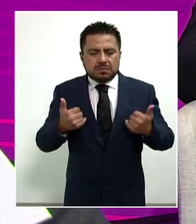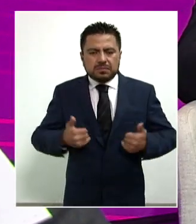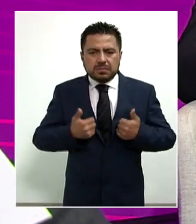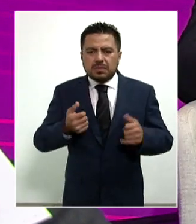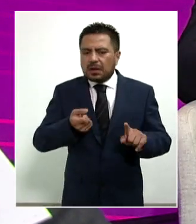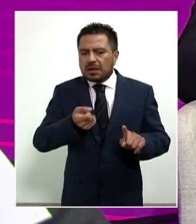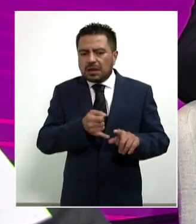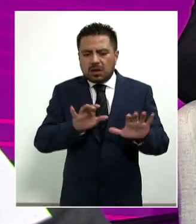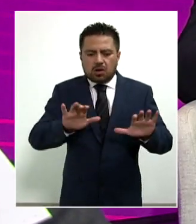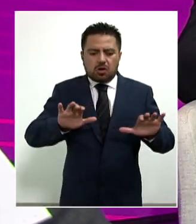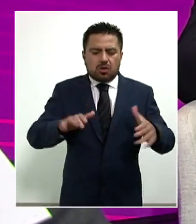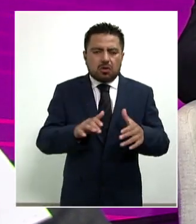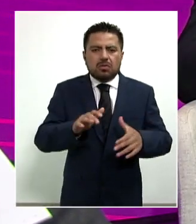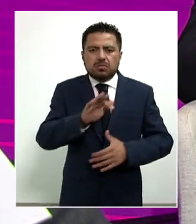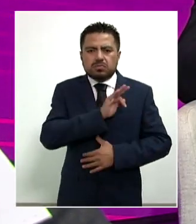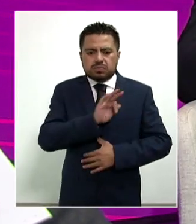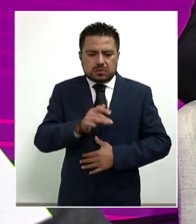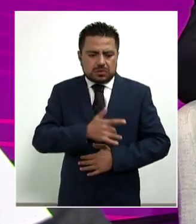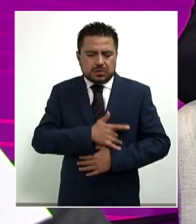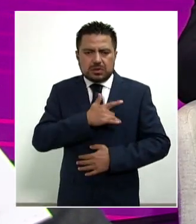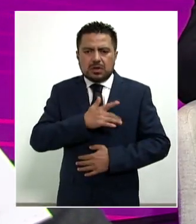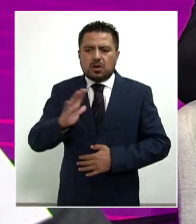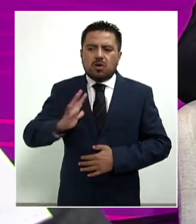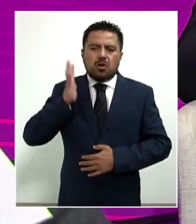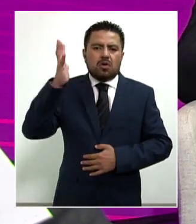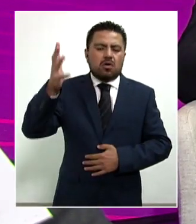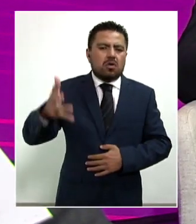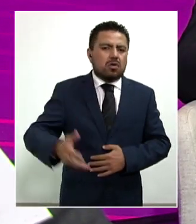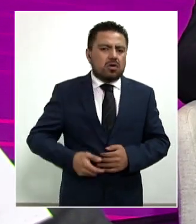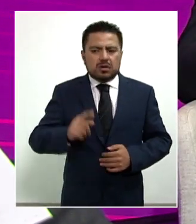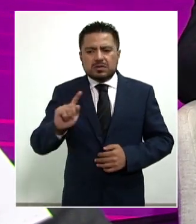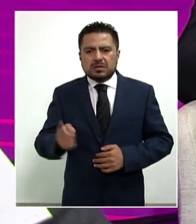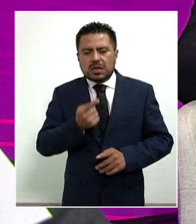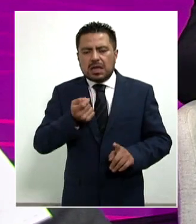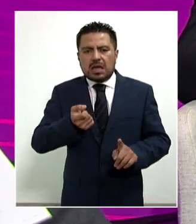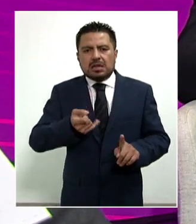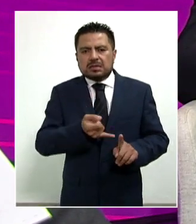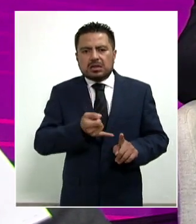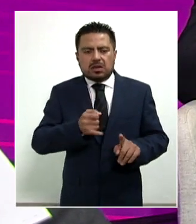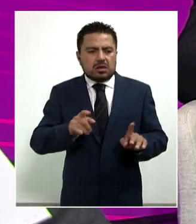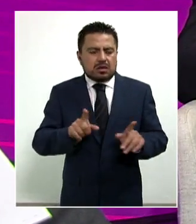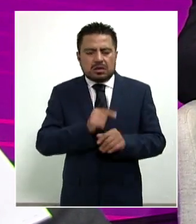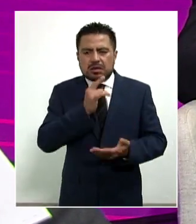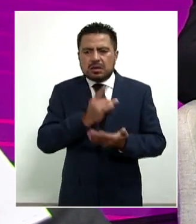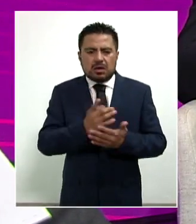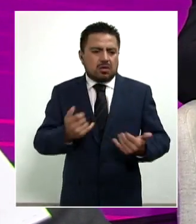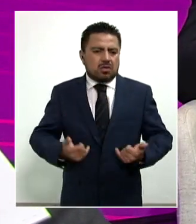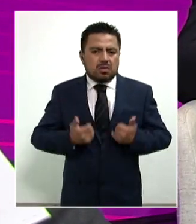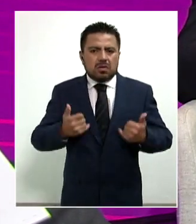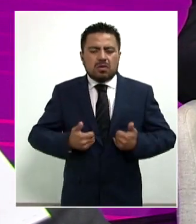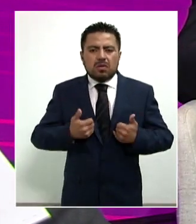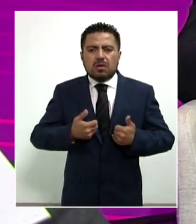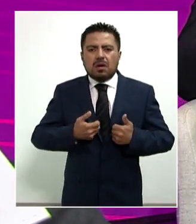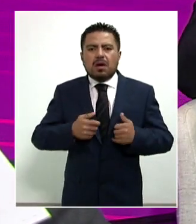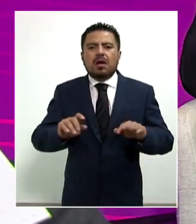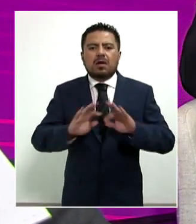como colectivos se puedan sentir orgullosos de serlo, por el simple hecho de ser jóvenes. Y